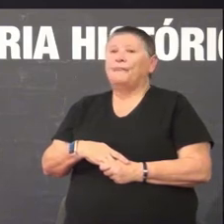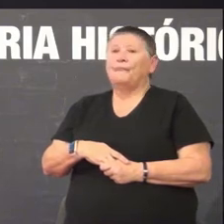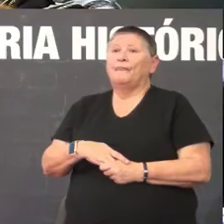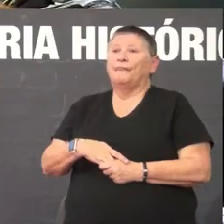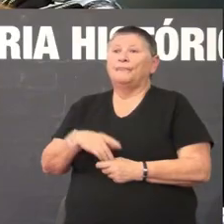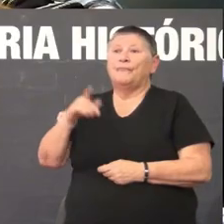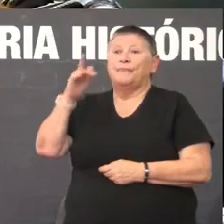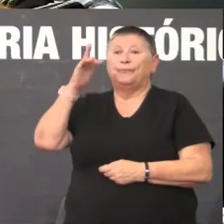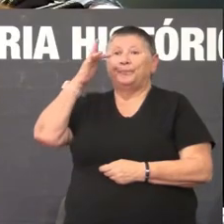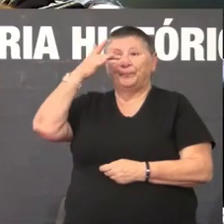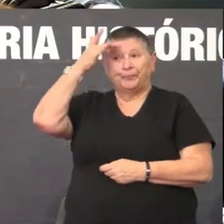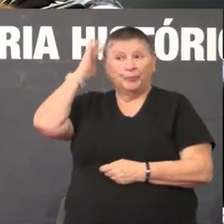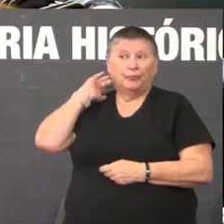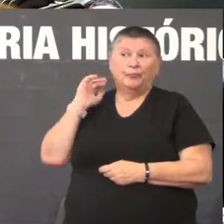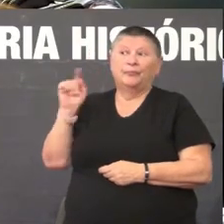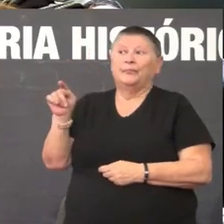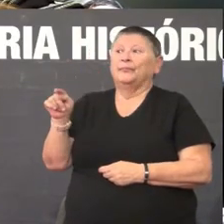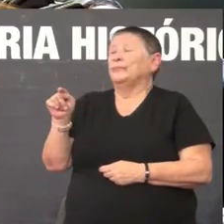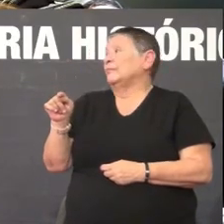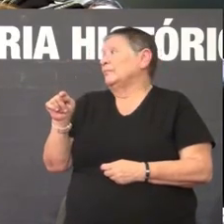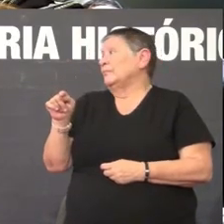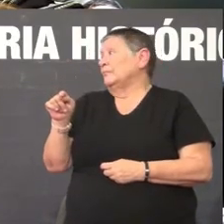Corina coge y